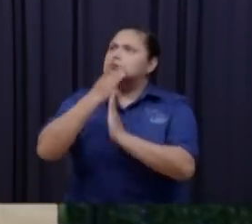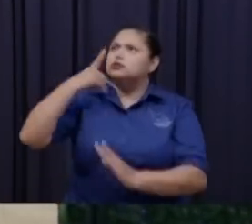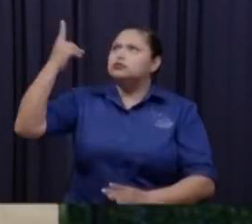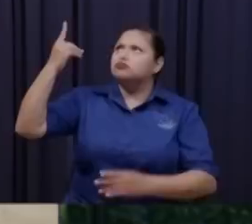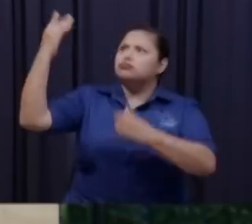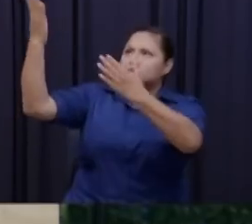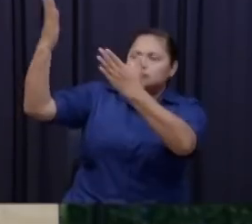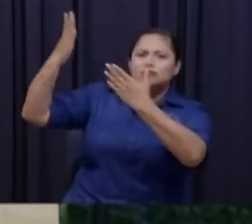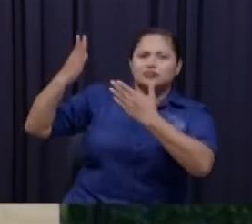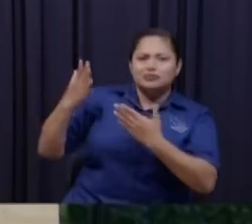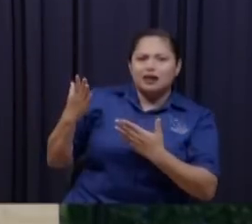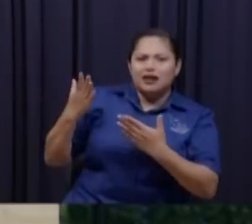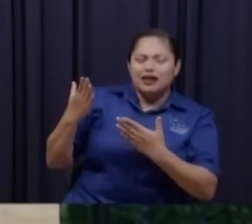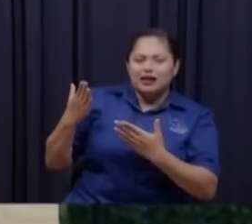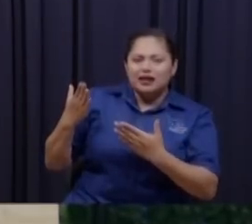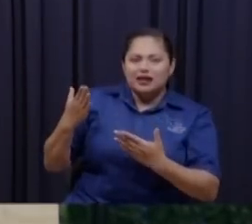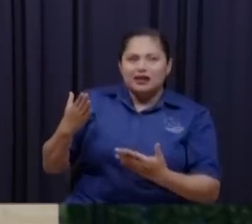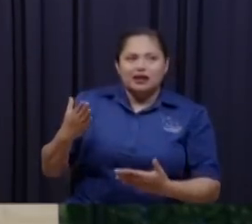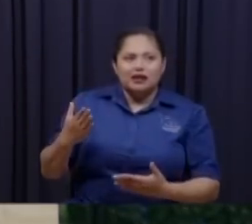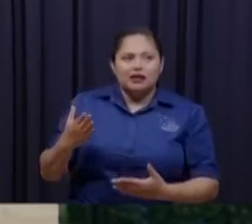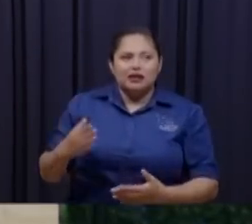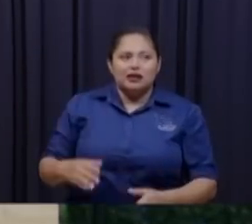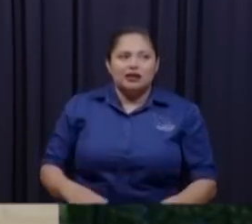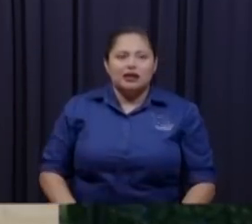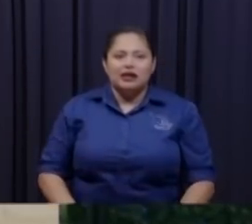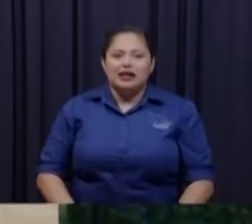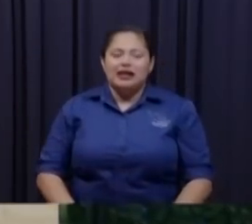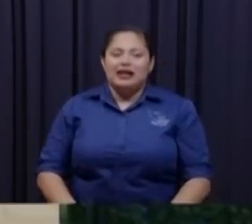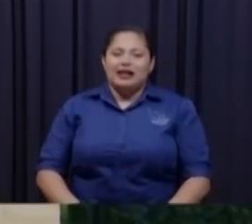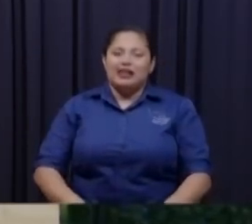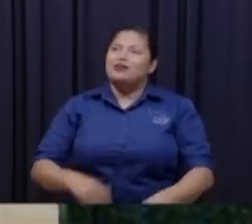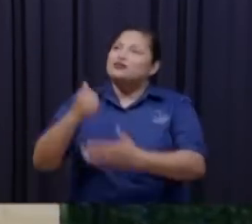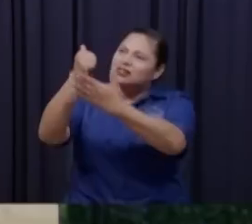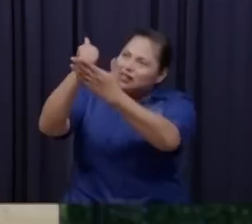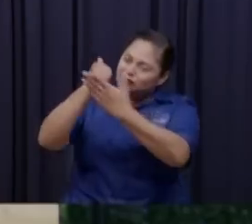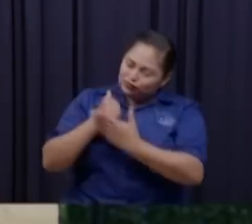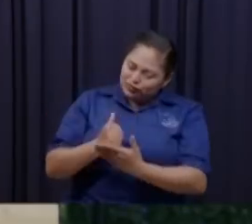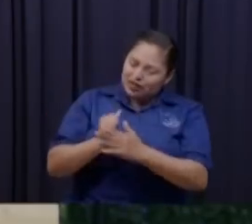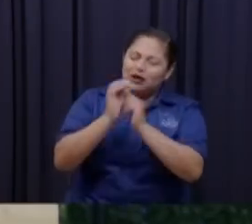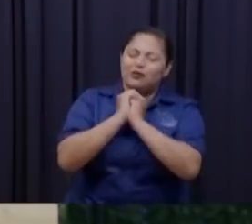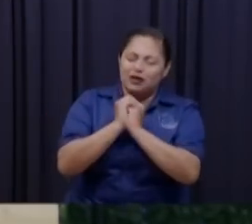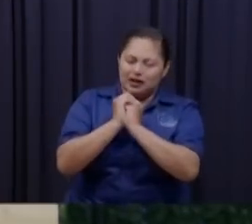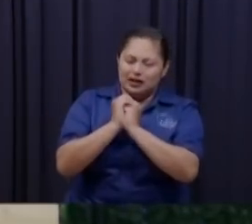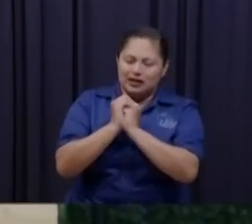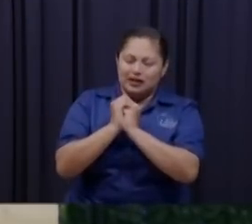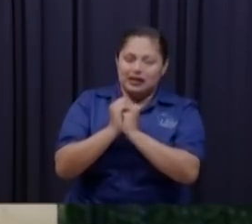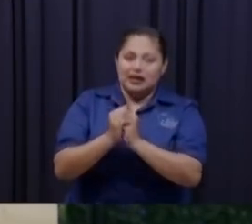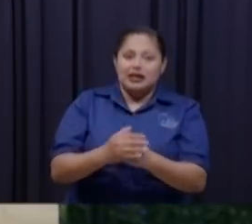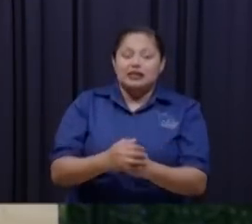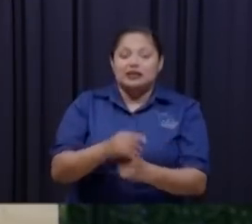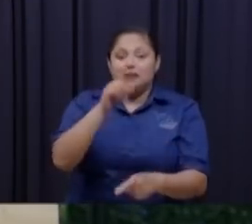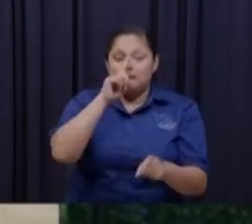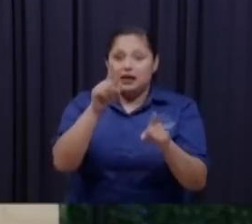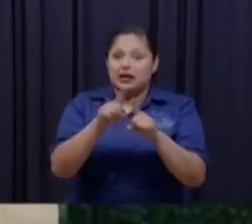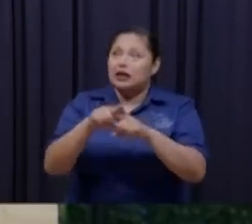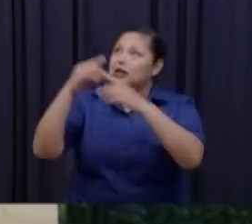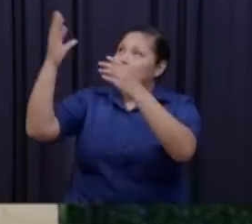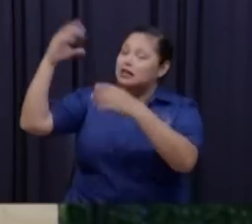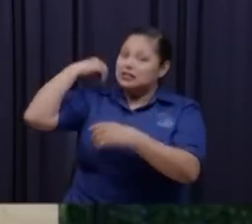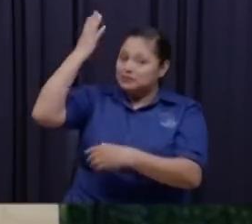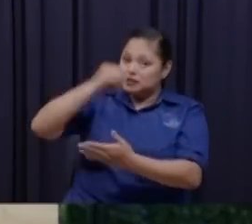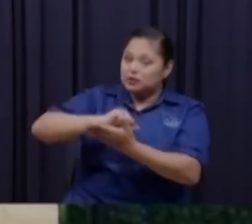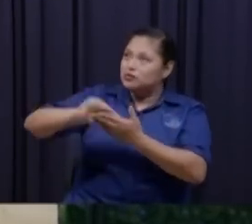nos dé la oratoria necesaria, ¿verdad?, para poder conversar, para que el